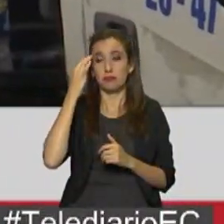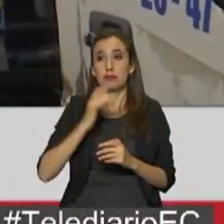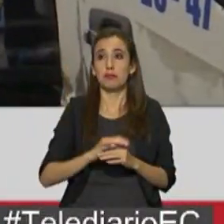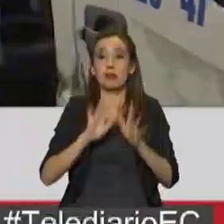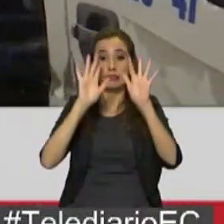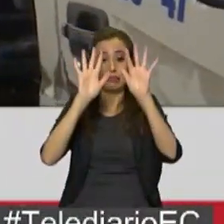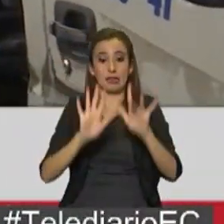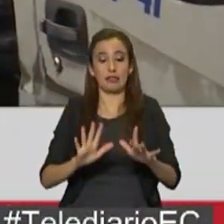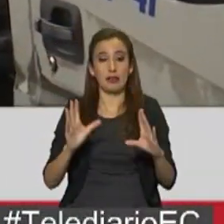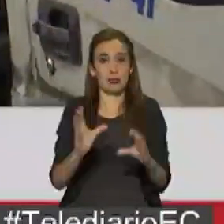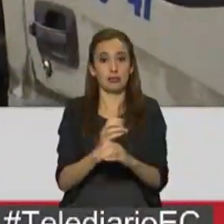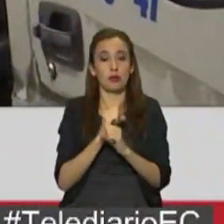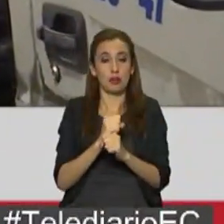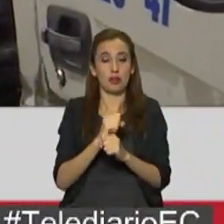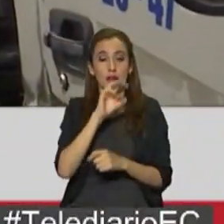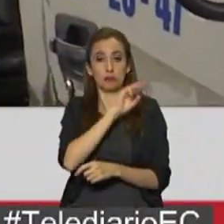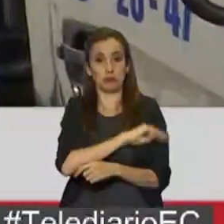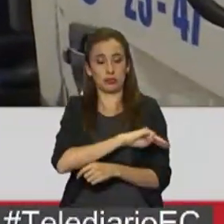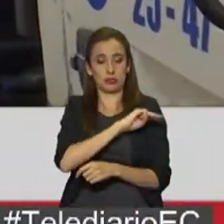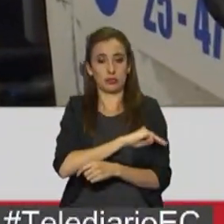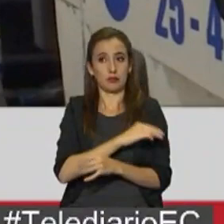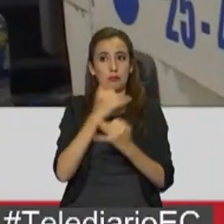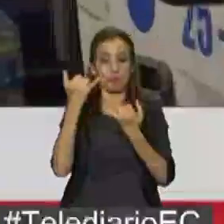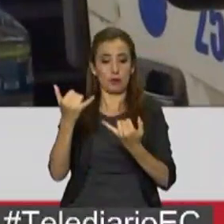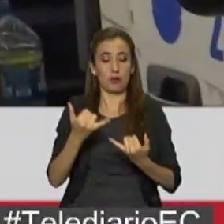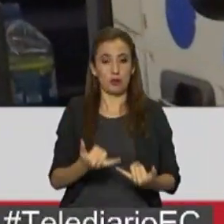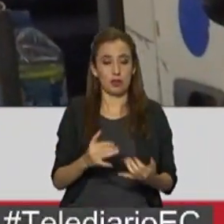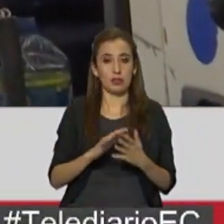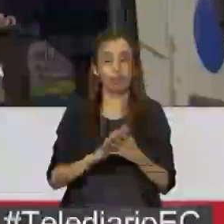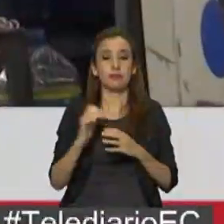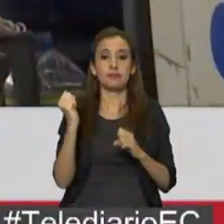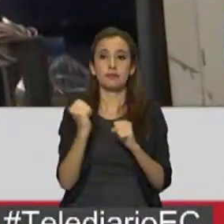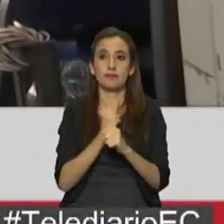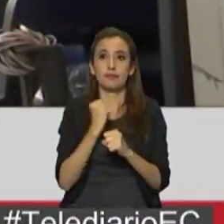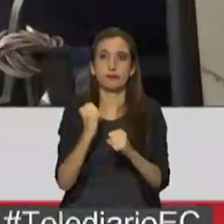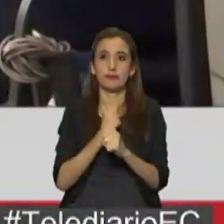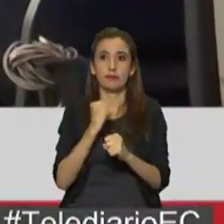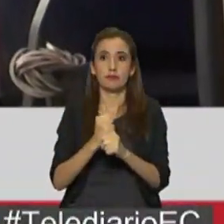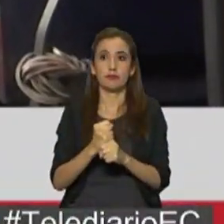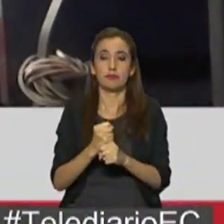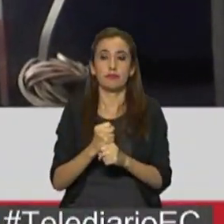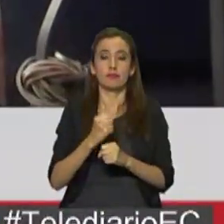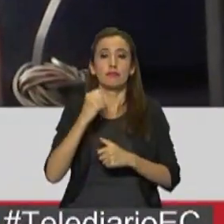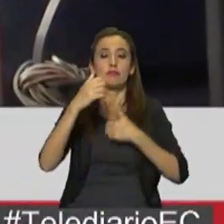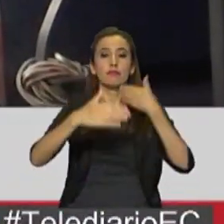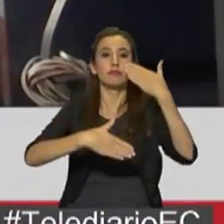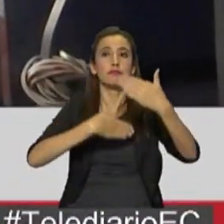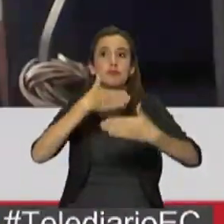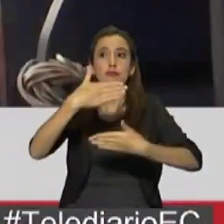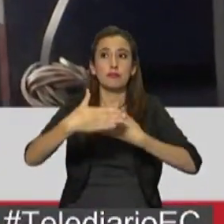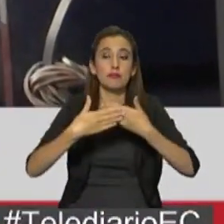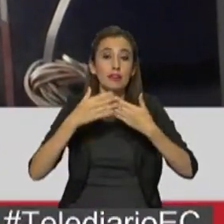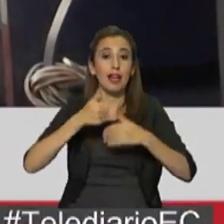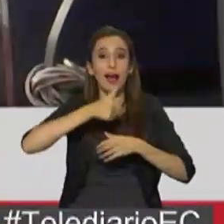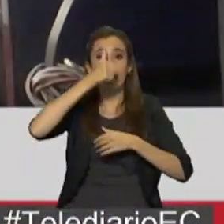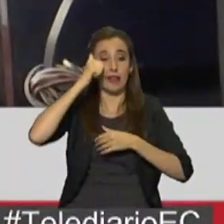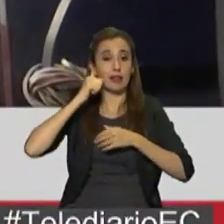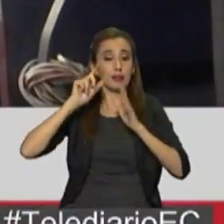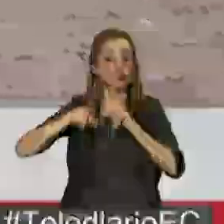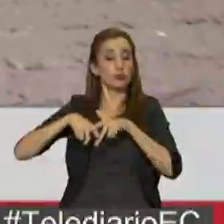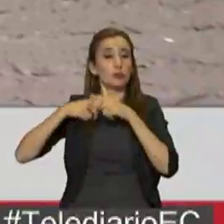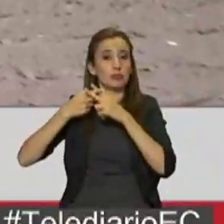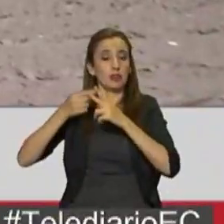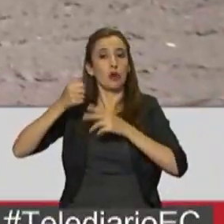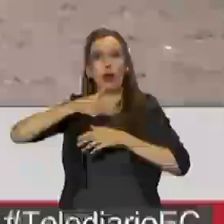seguridad del municipio y las demás entidades metropolitanas nos hemos movilizado desde el día de ayer para hacer en